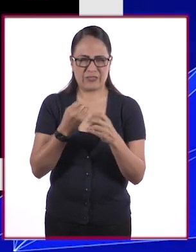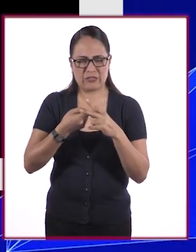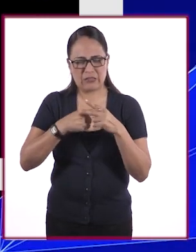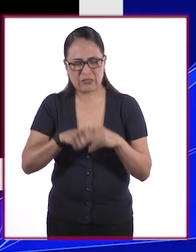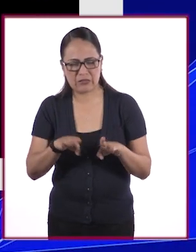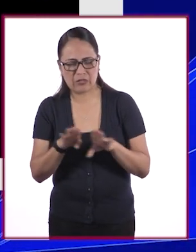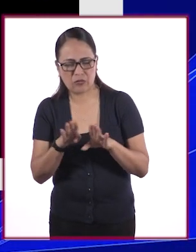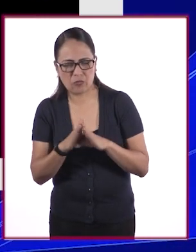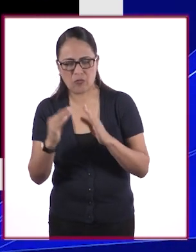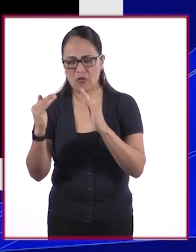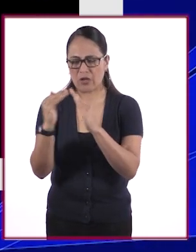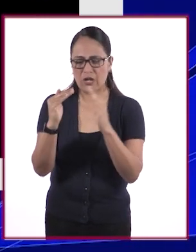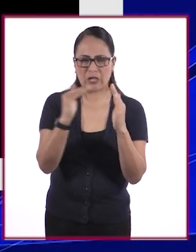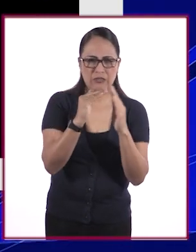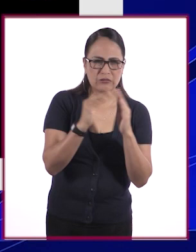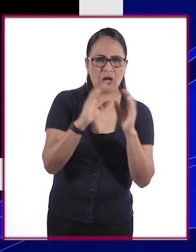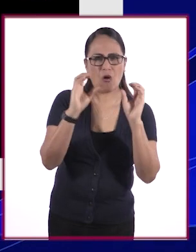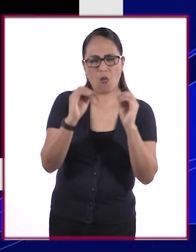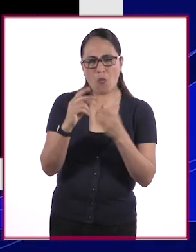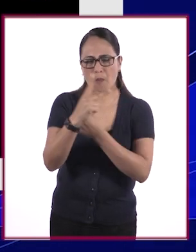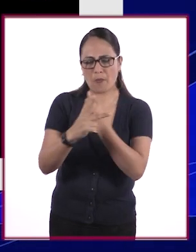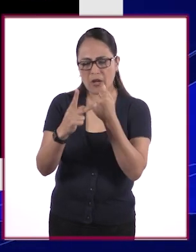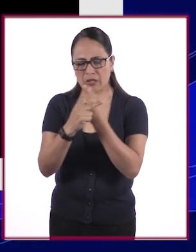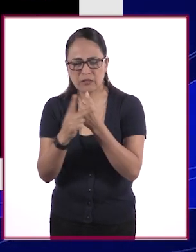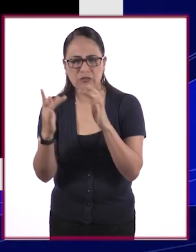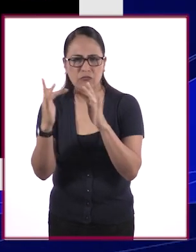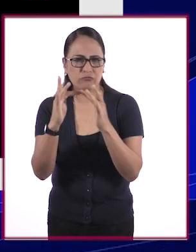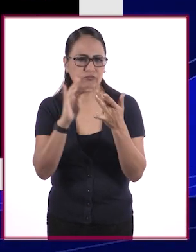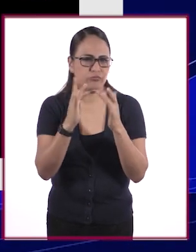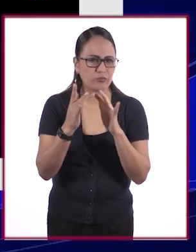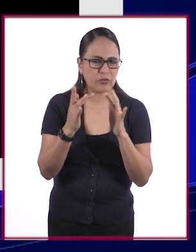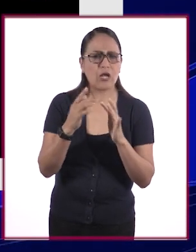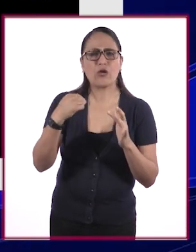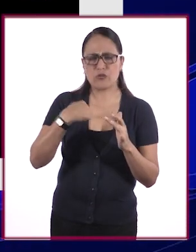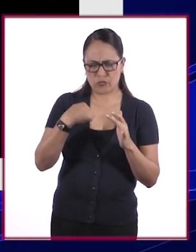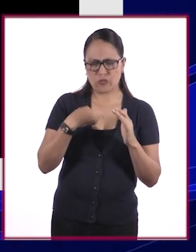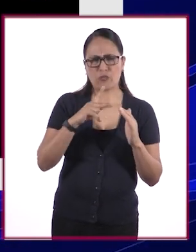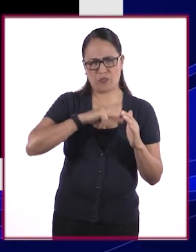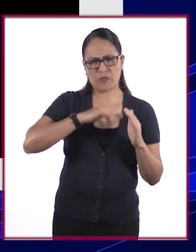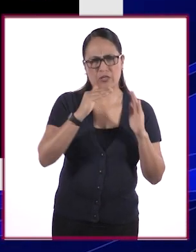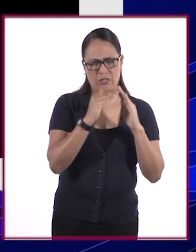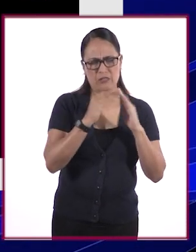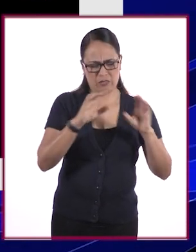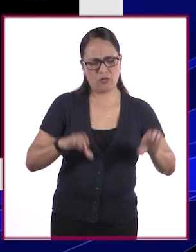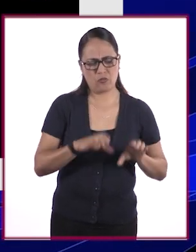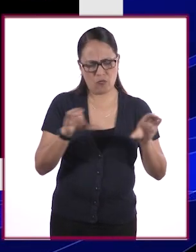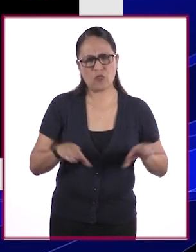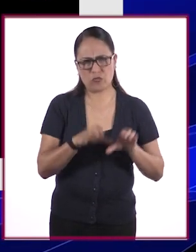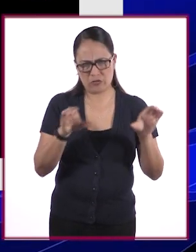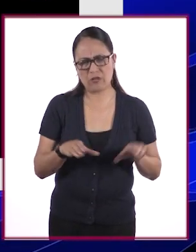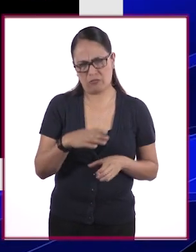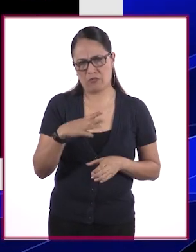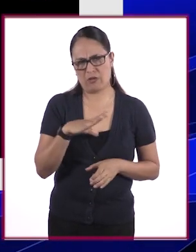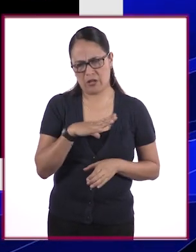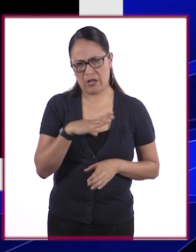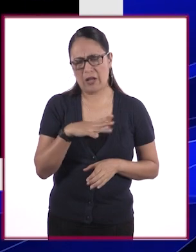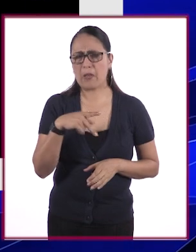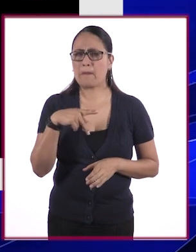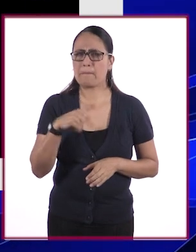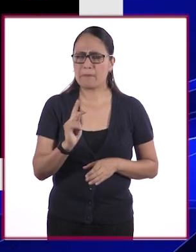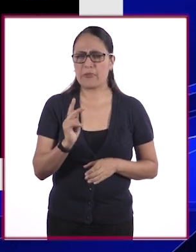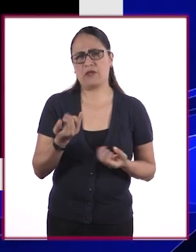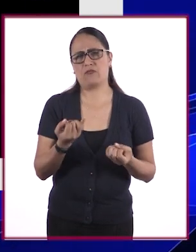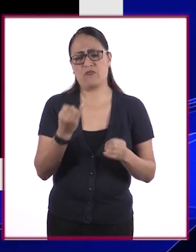la conectividad de los países. Porque si yo tengo una computadora en mi casa, no es tan útil si no